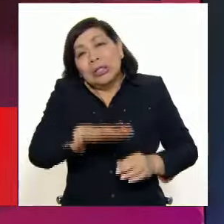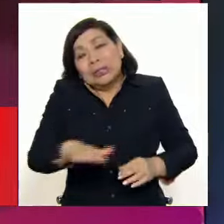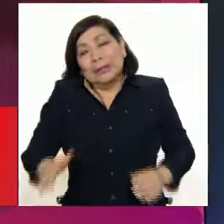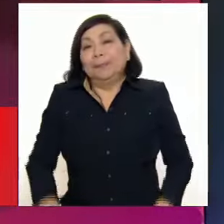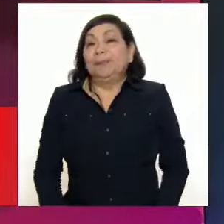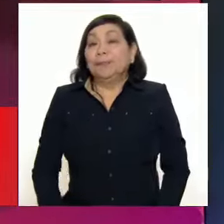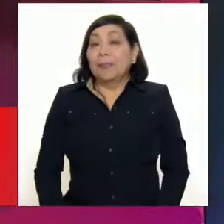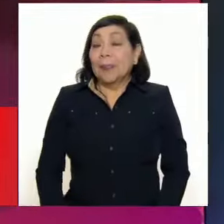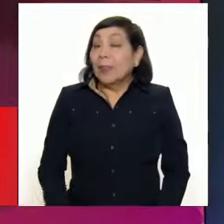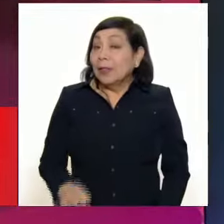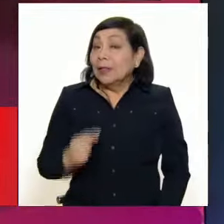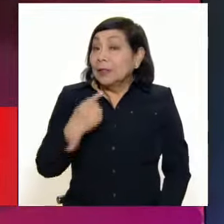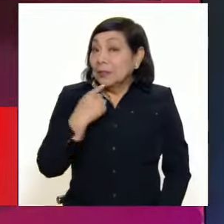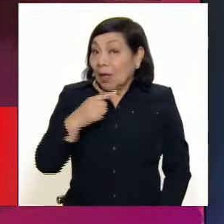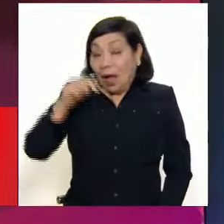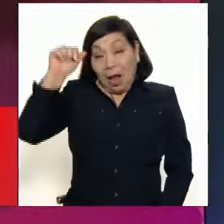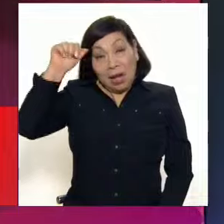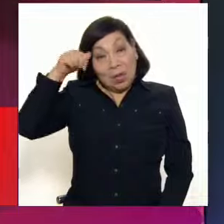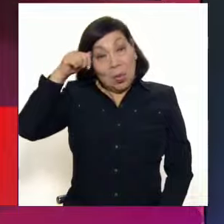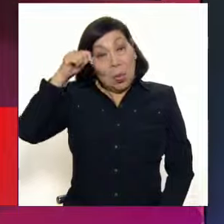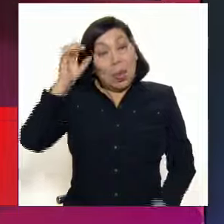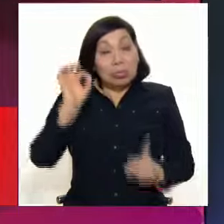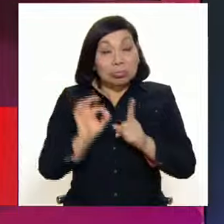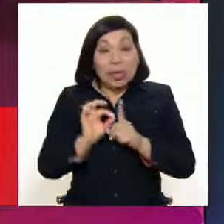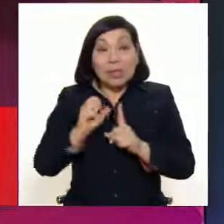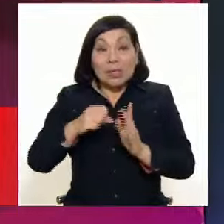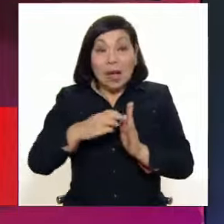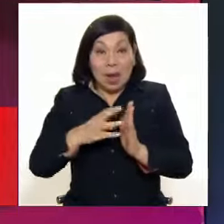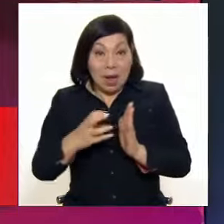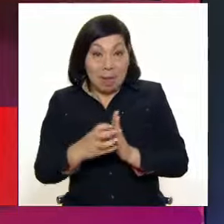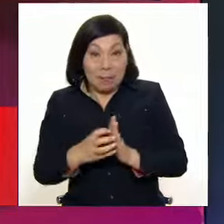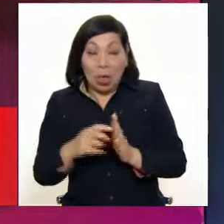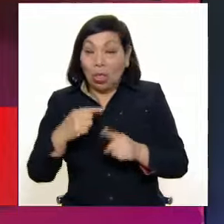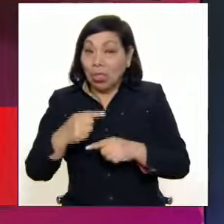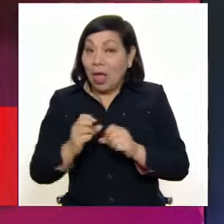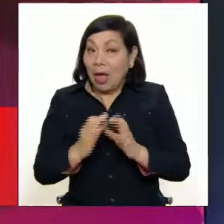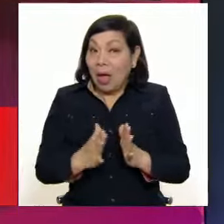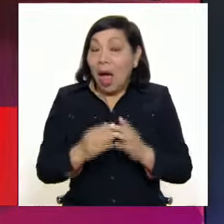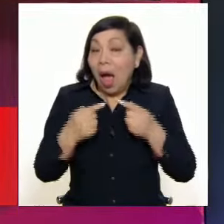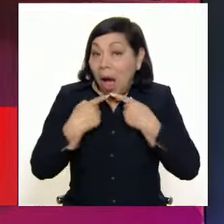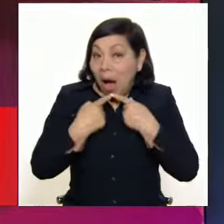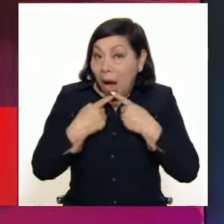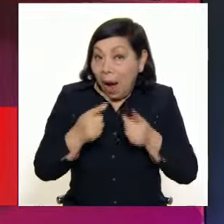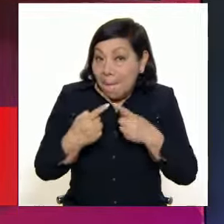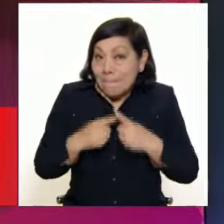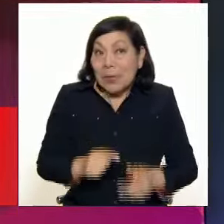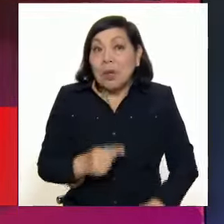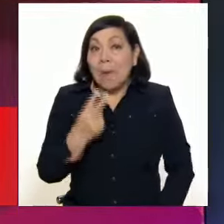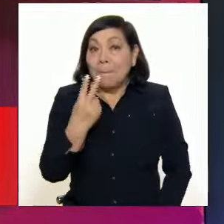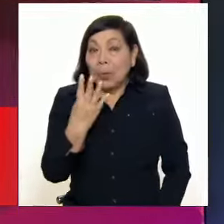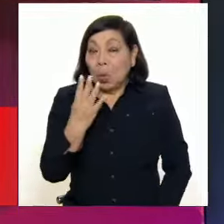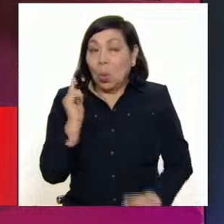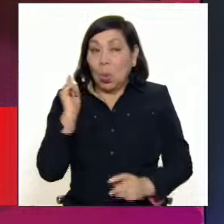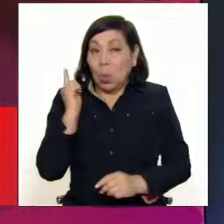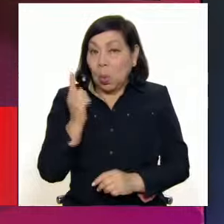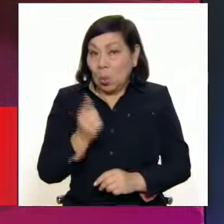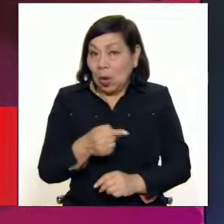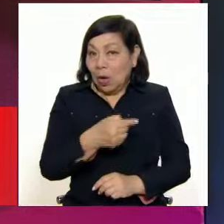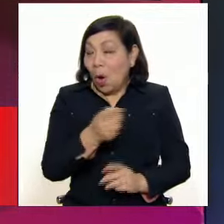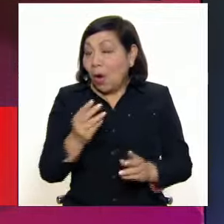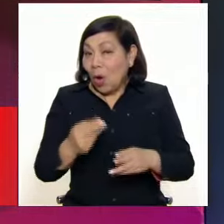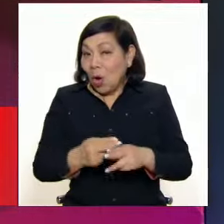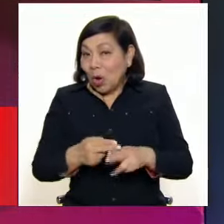Para finalizar, recuerda que CENAMI emite de manera diaria el aviso de 24 horas o el aviso de